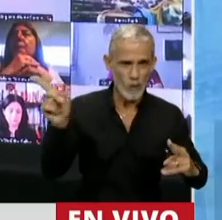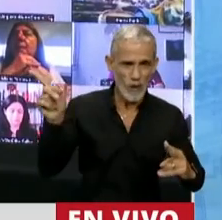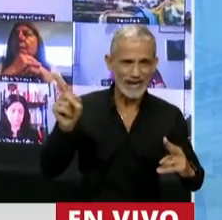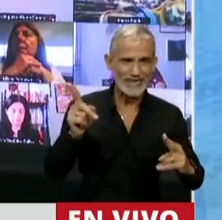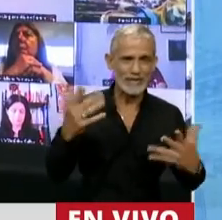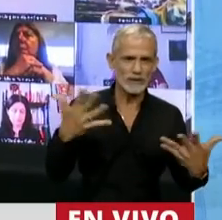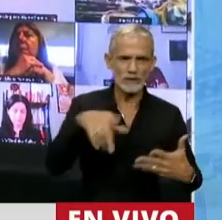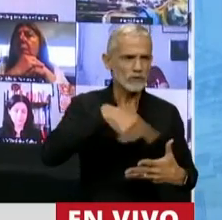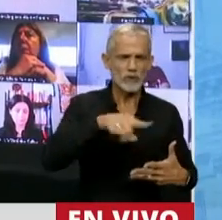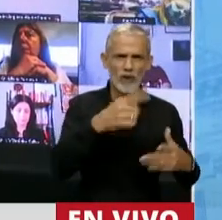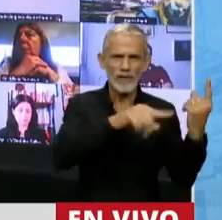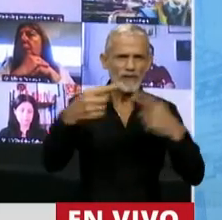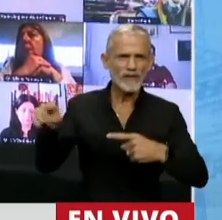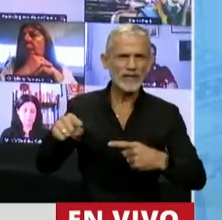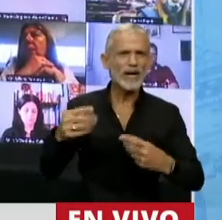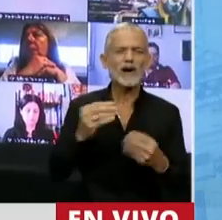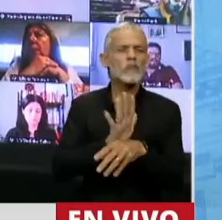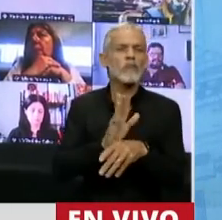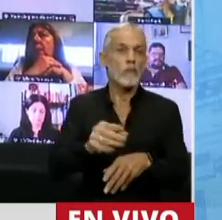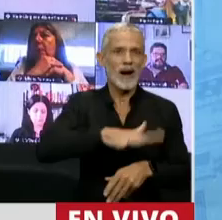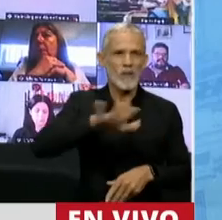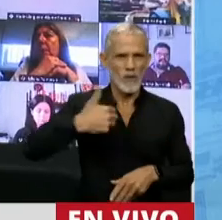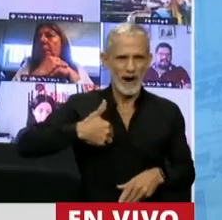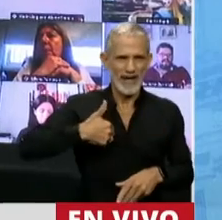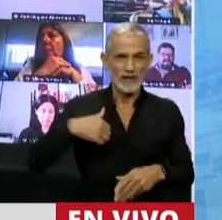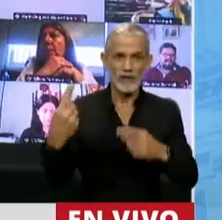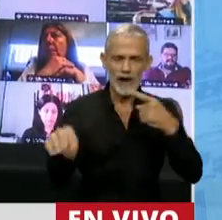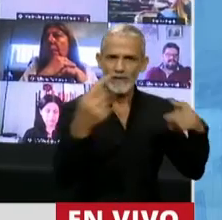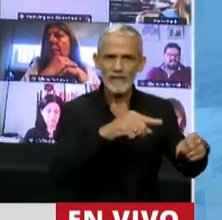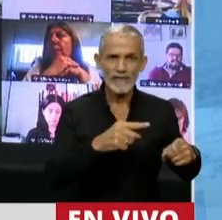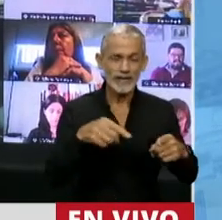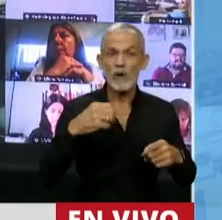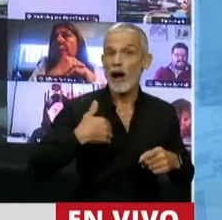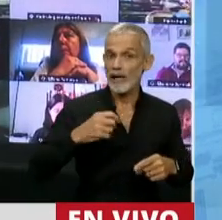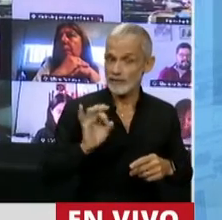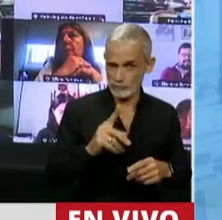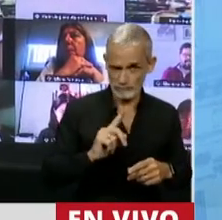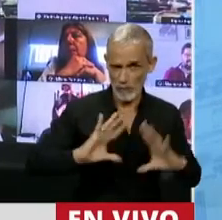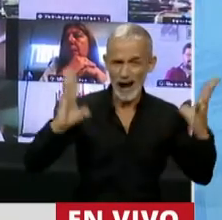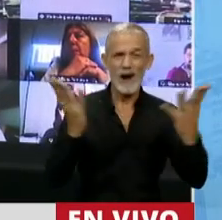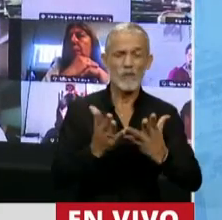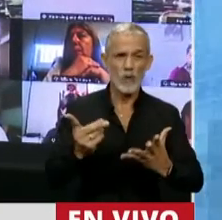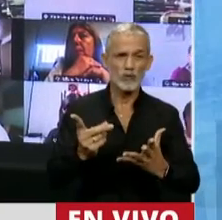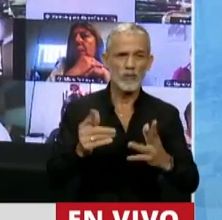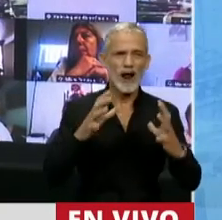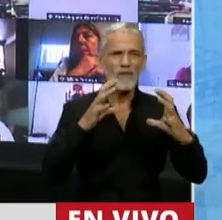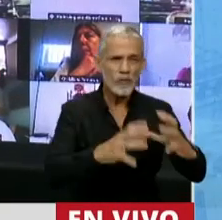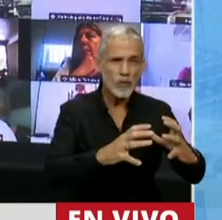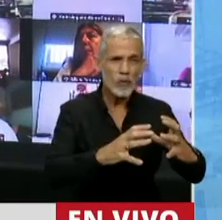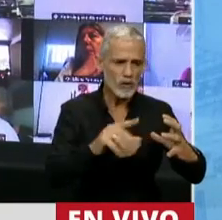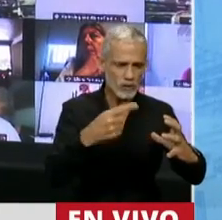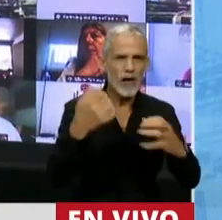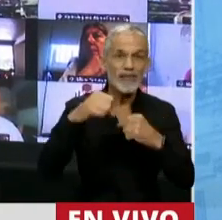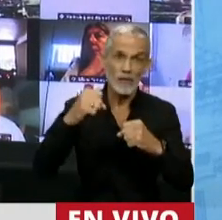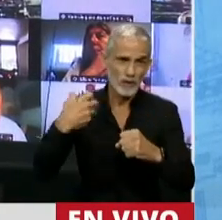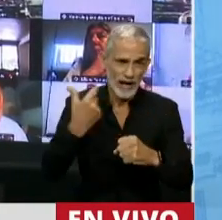que significó para el pueblo argentino, para el resto del mundo, para el ambiente del fútbol, para